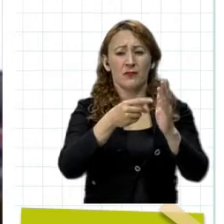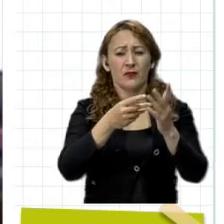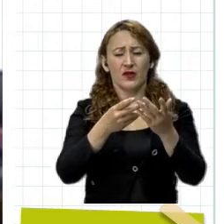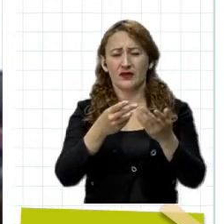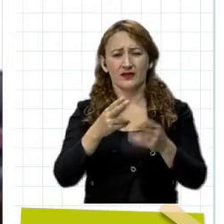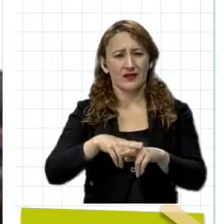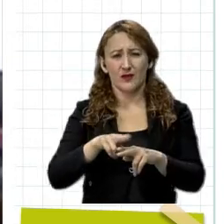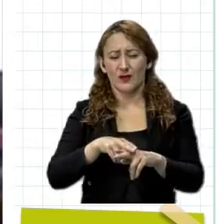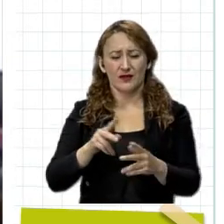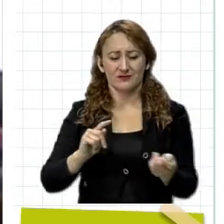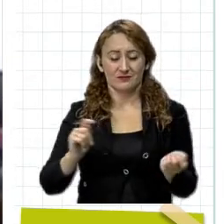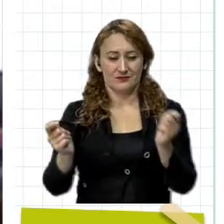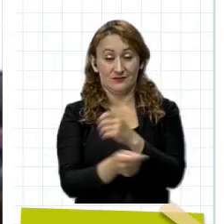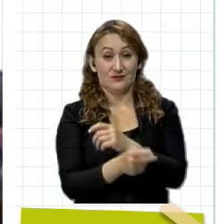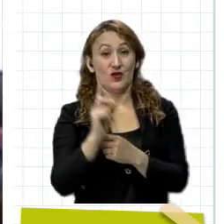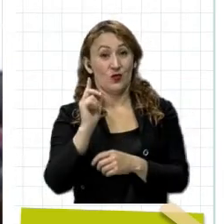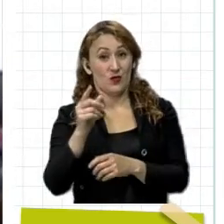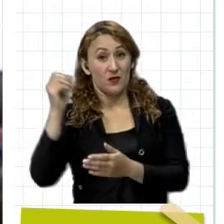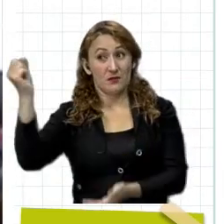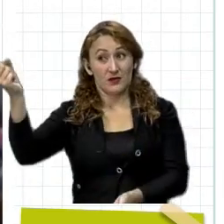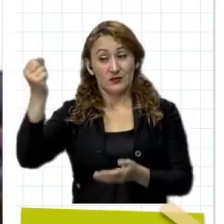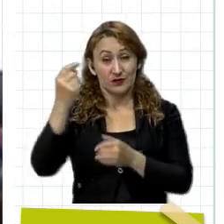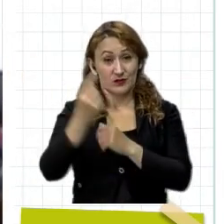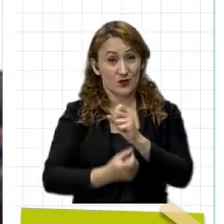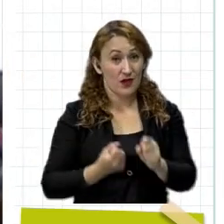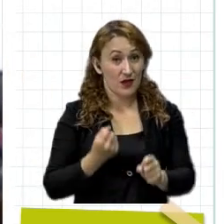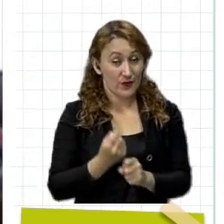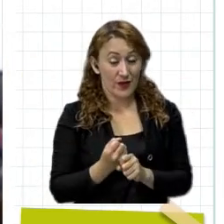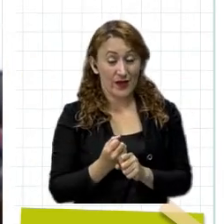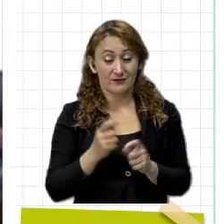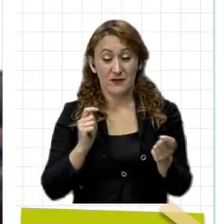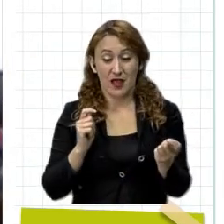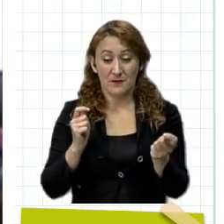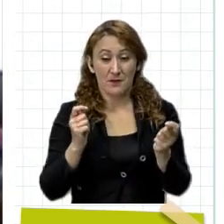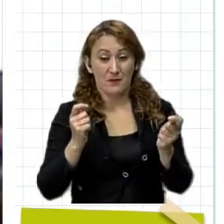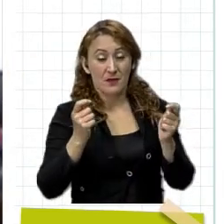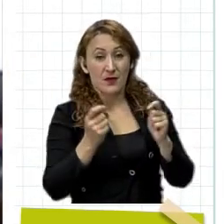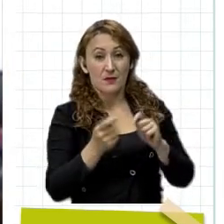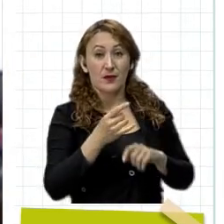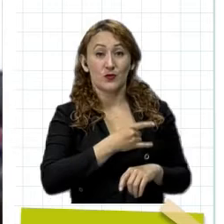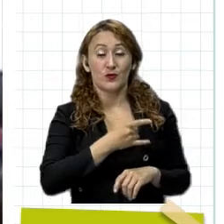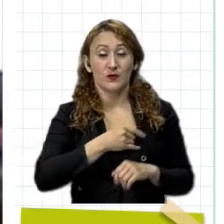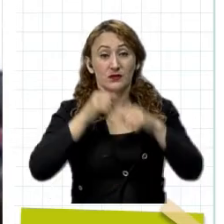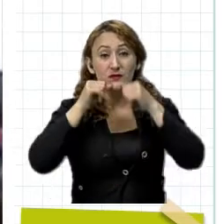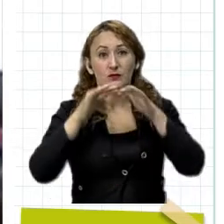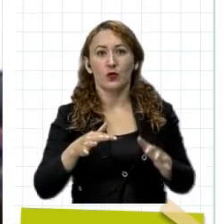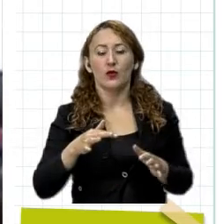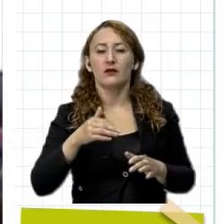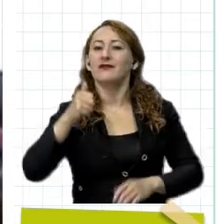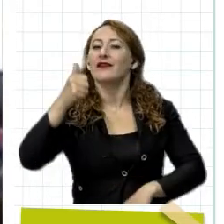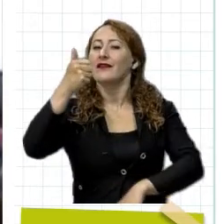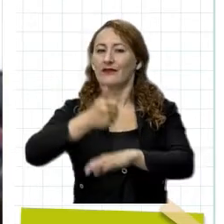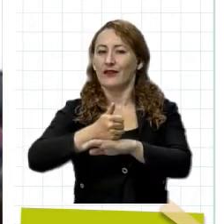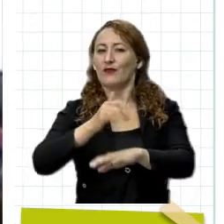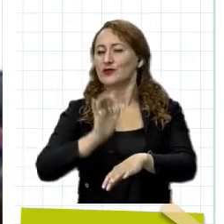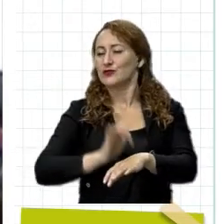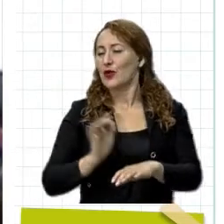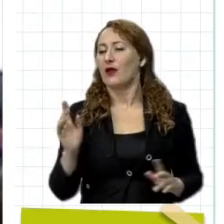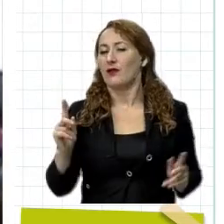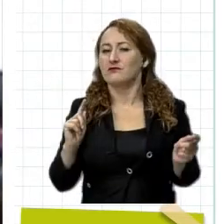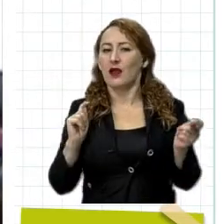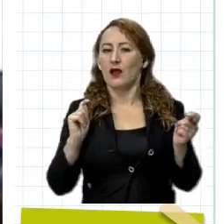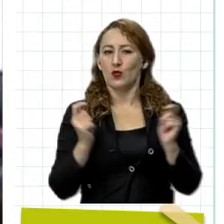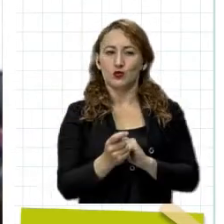que ingresan con el presupuesto anual a las universidades públicas y obligan a las directivas a hacer ajustes y